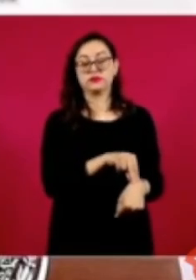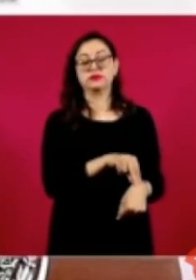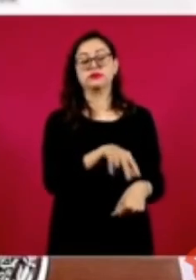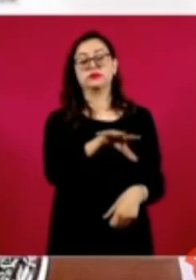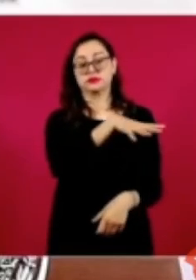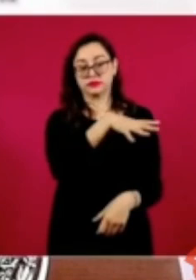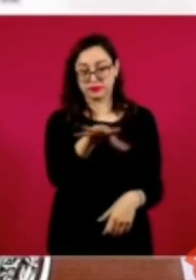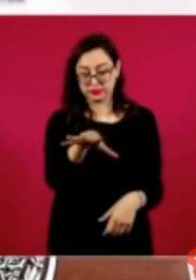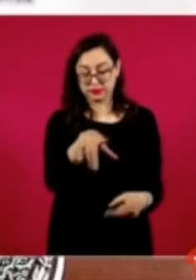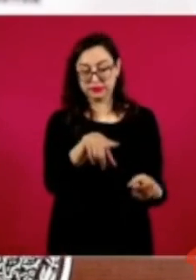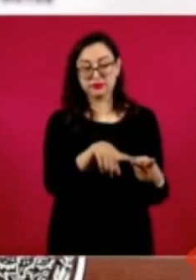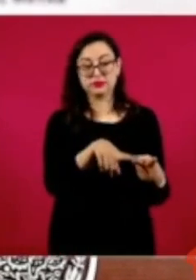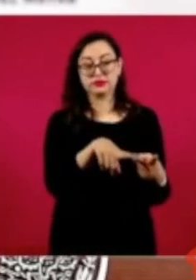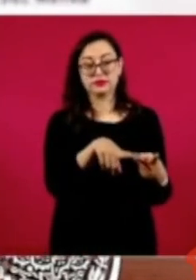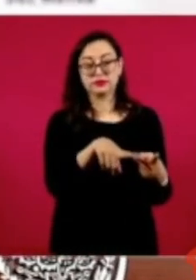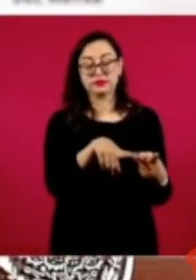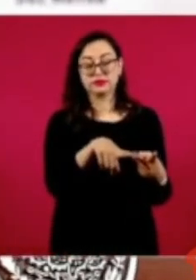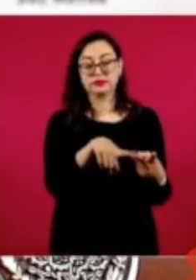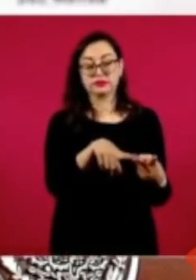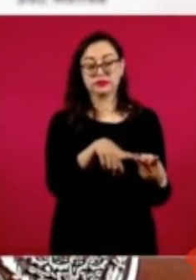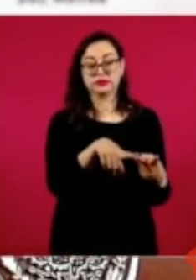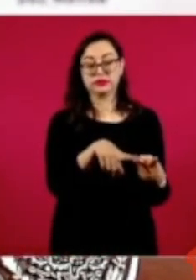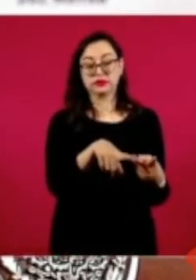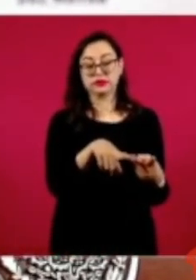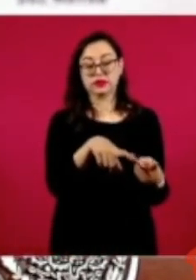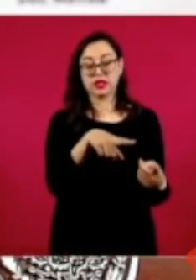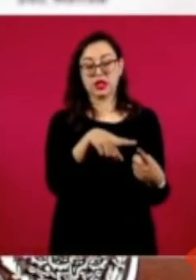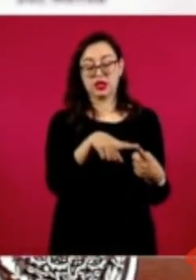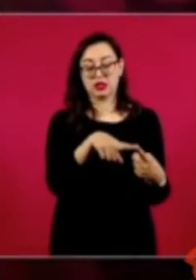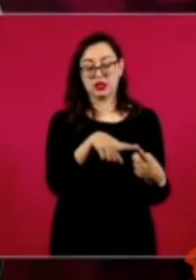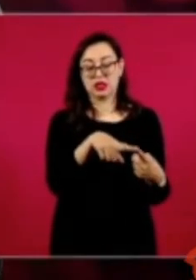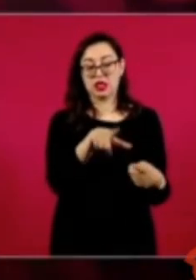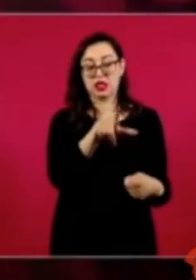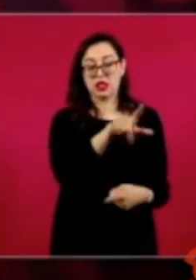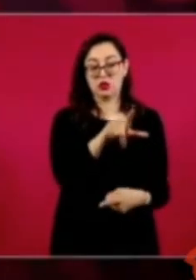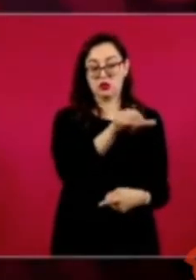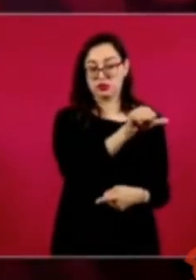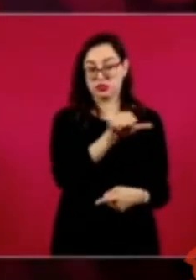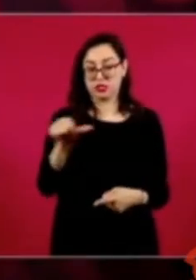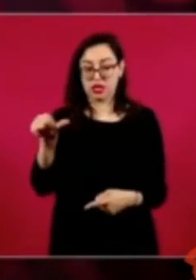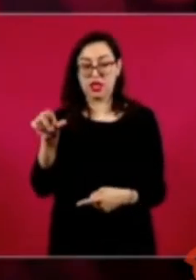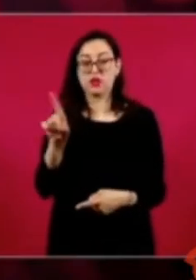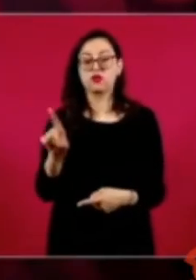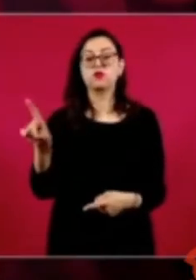generales de lunes a domingo,